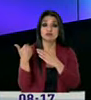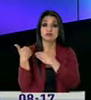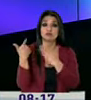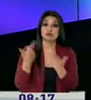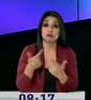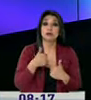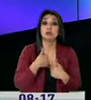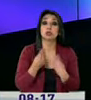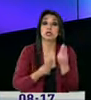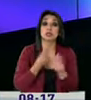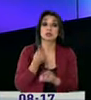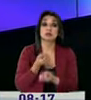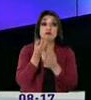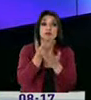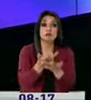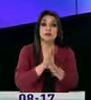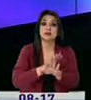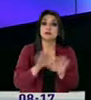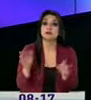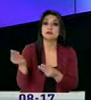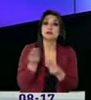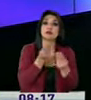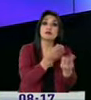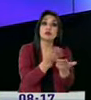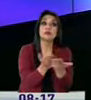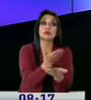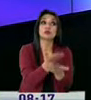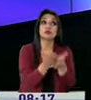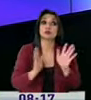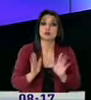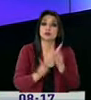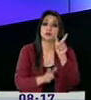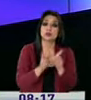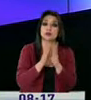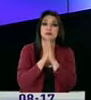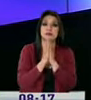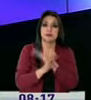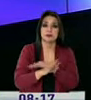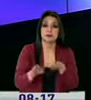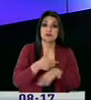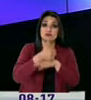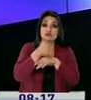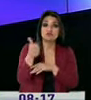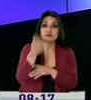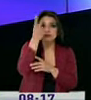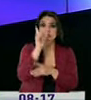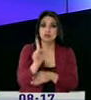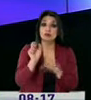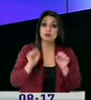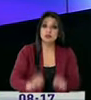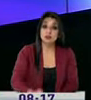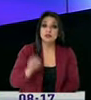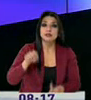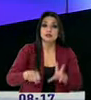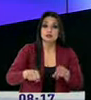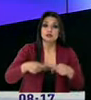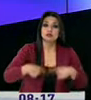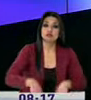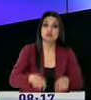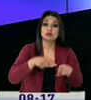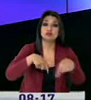encaminada. Nosotros lo que hacemos es evidentemente dar a conocer el petitorio de los vecinos. La autoridad tendrá que mirar si es posible tener un